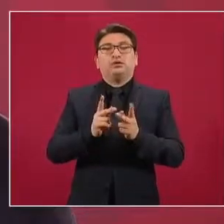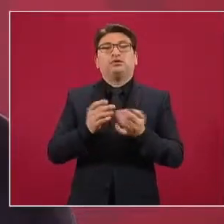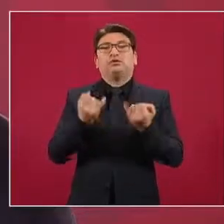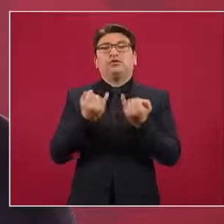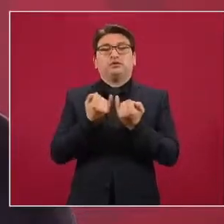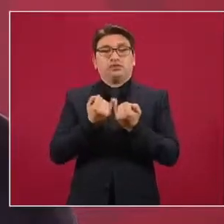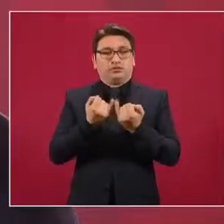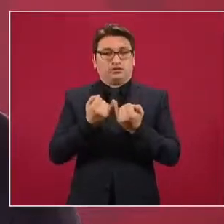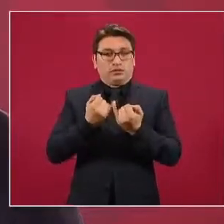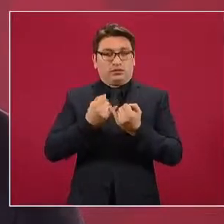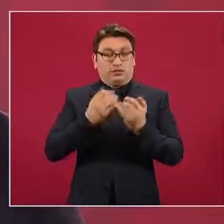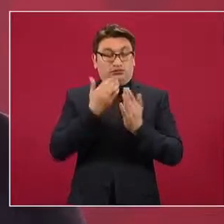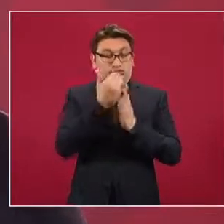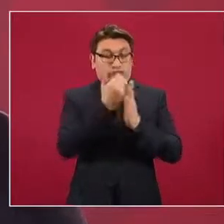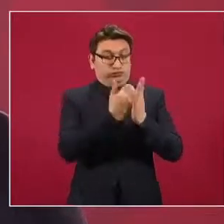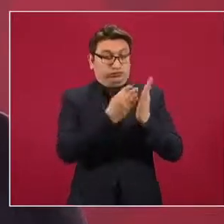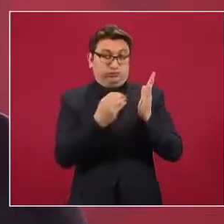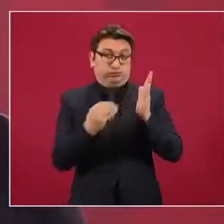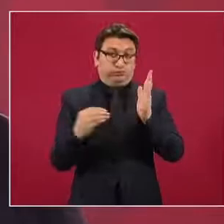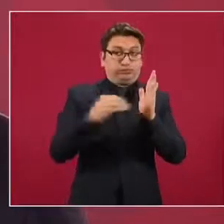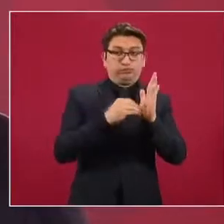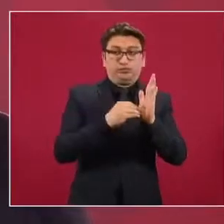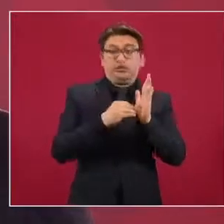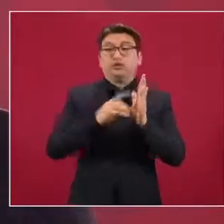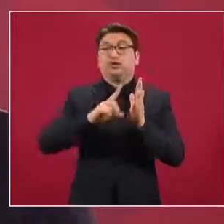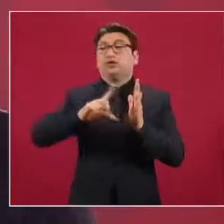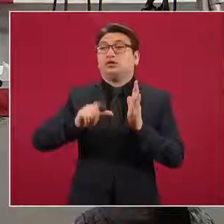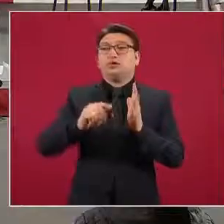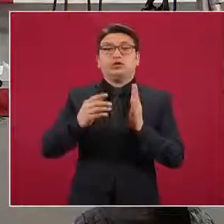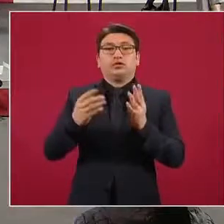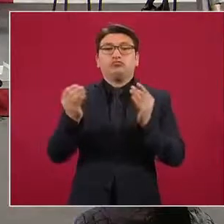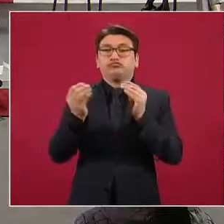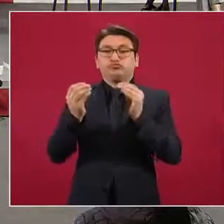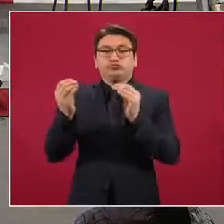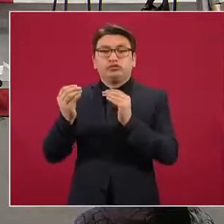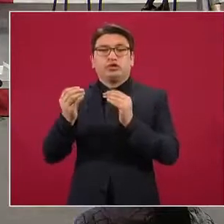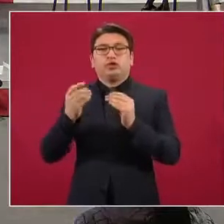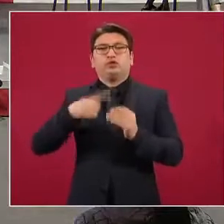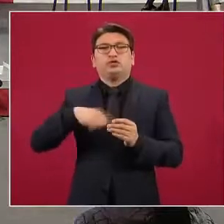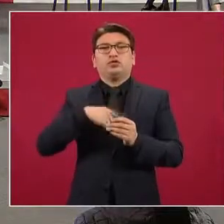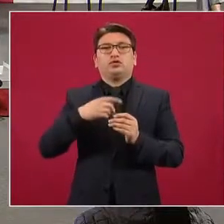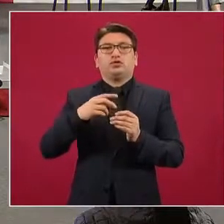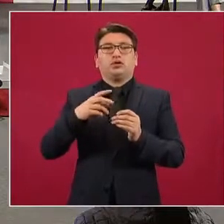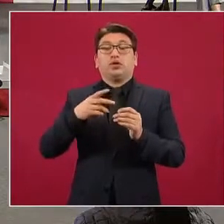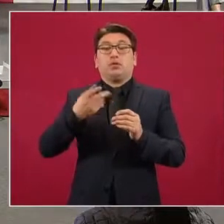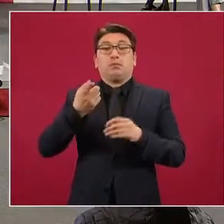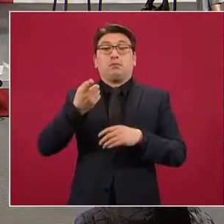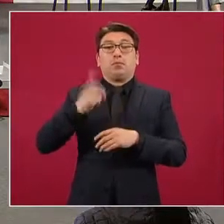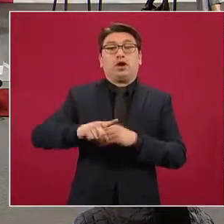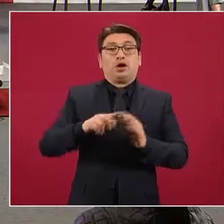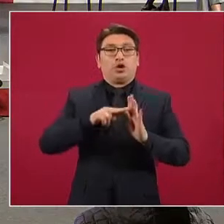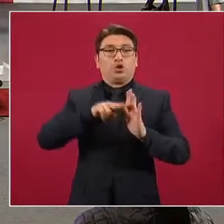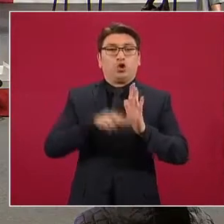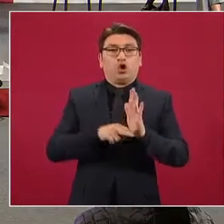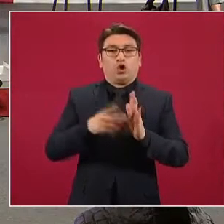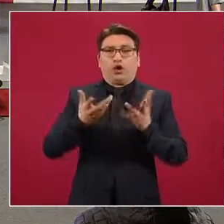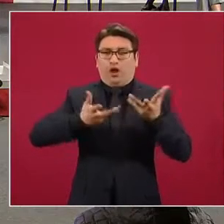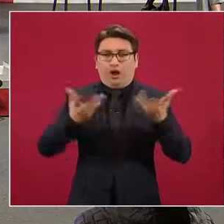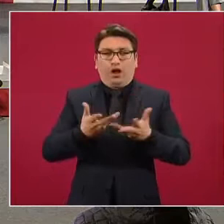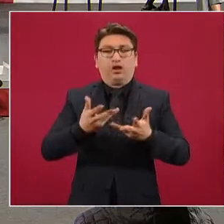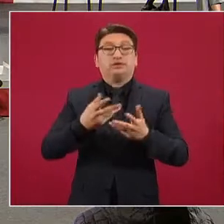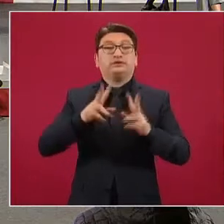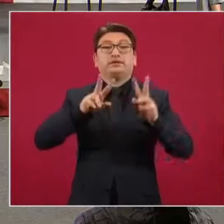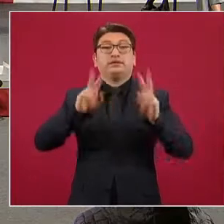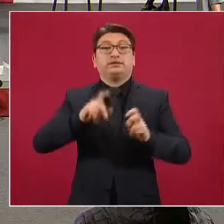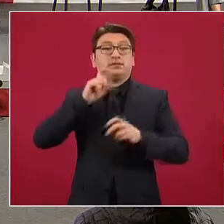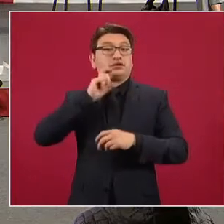presentamos de este código, se vino la discusión de si íbamos nosotros a dictar normas al comportamiento sexual